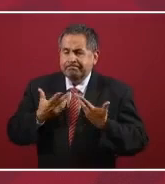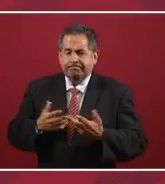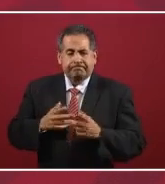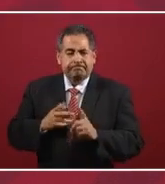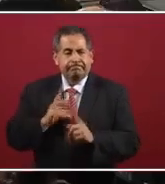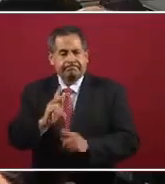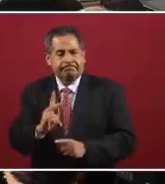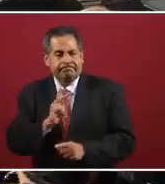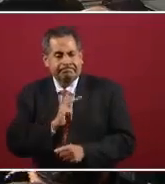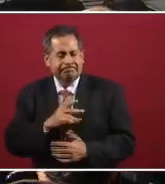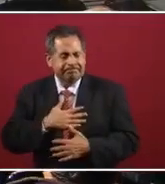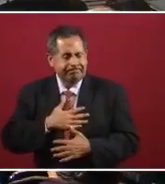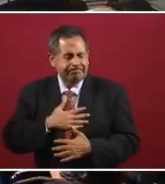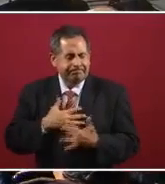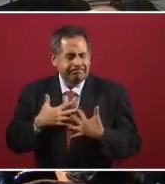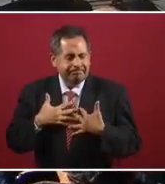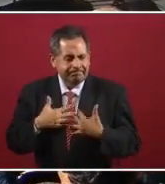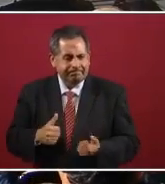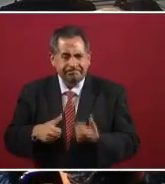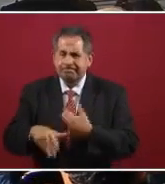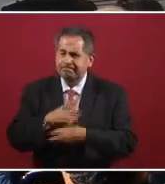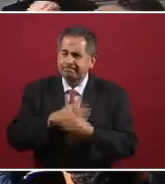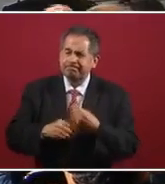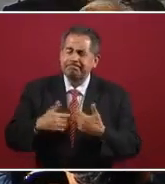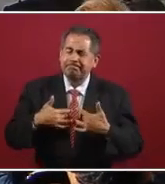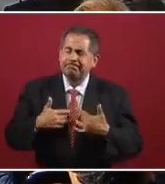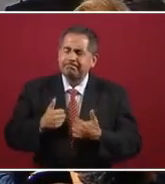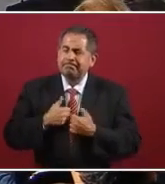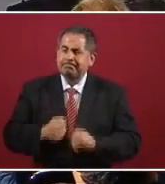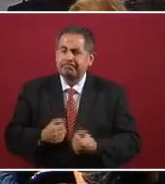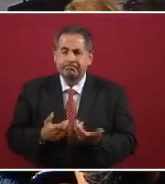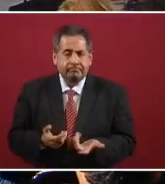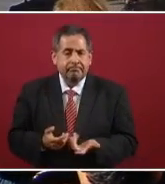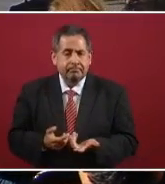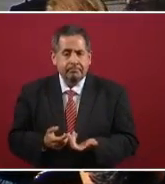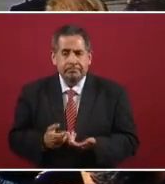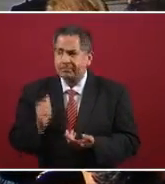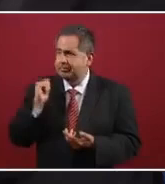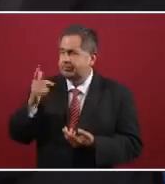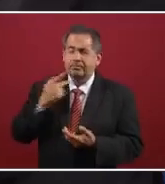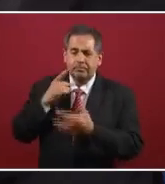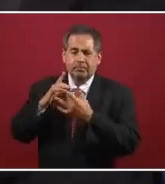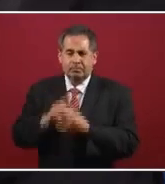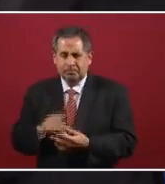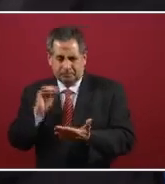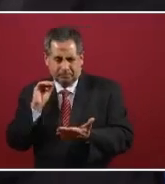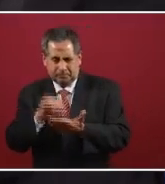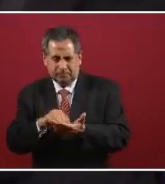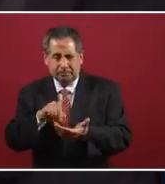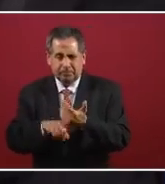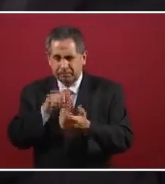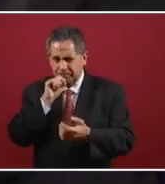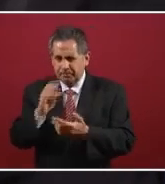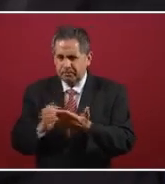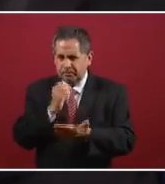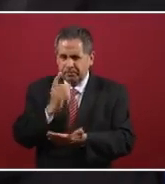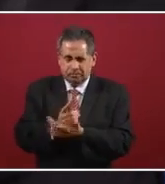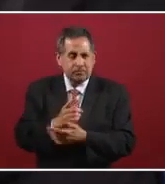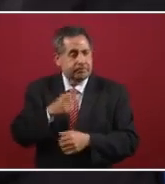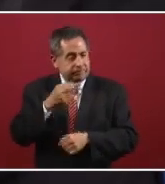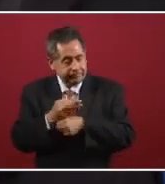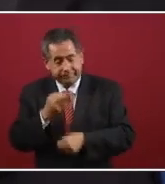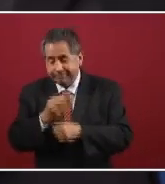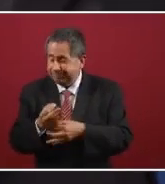humanidad, de compasión. Y yo creo que en casi cualquier política pública uno puede encontrar esa oportunidad, pero en esta es